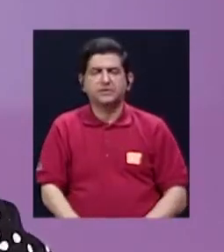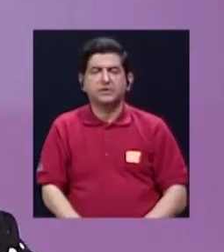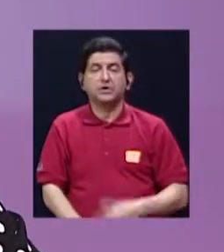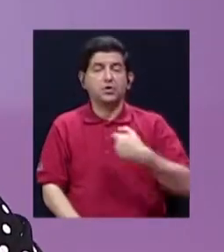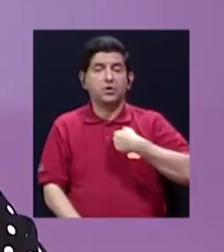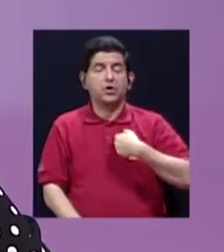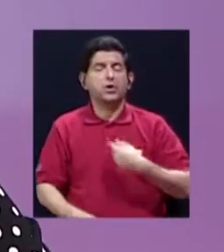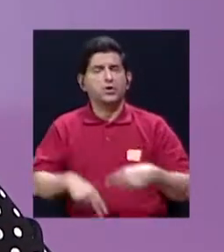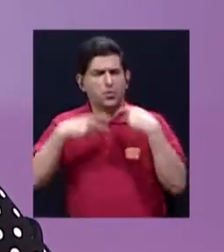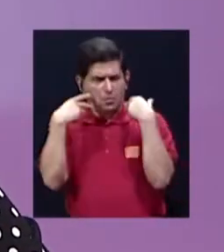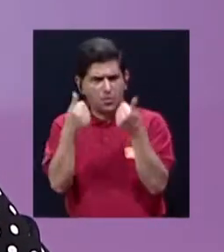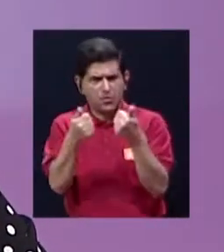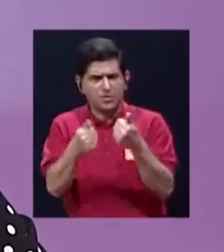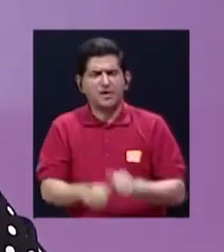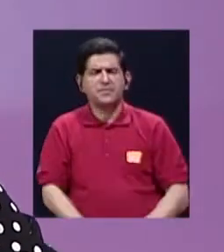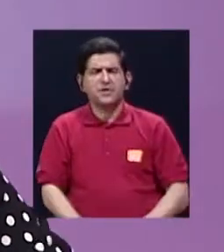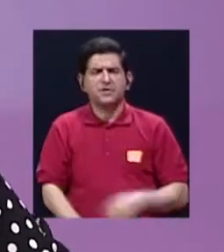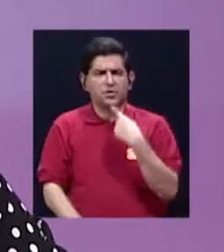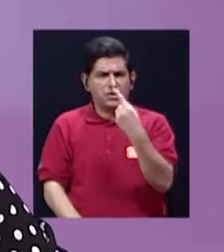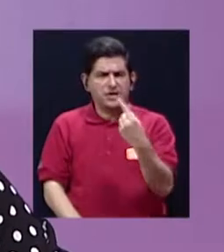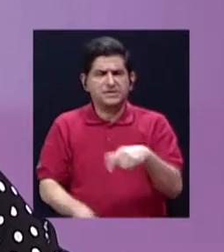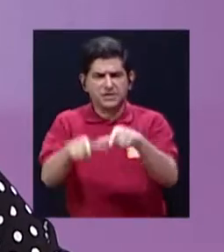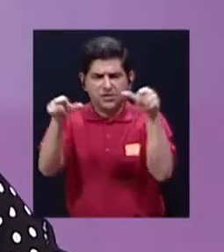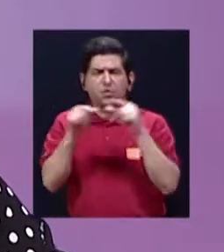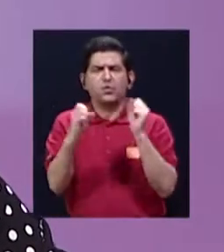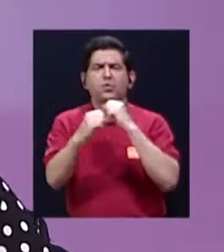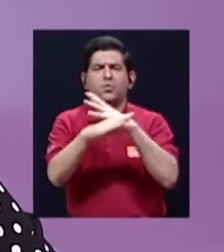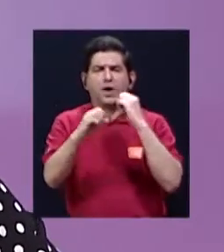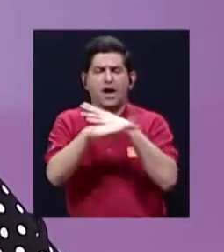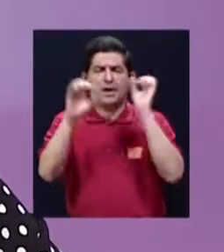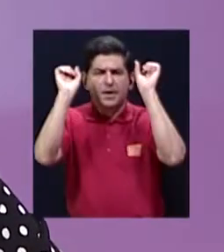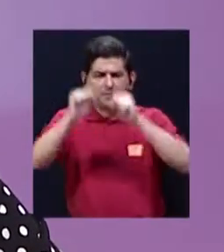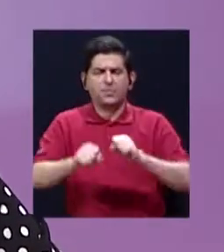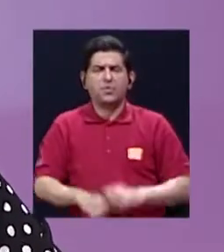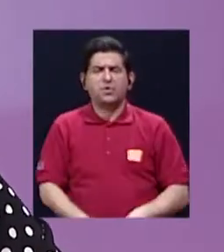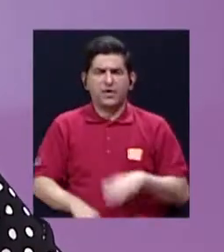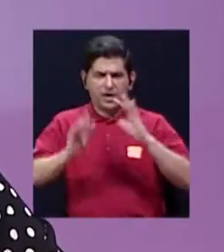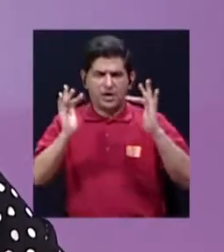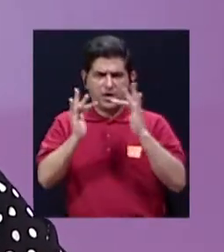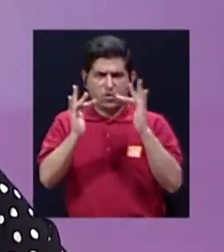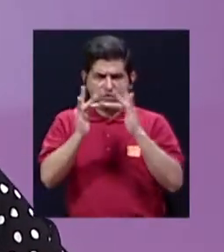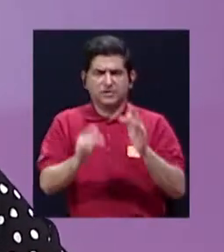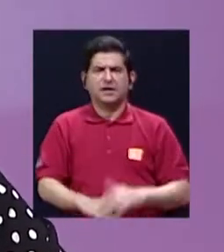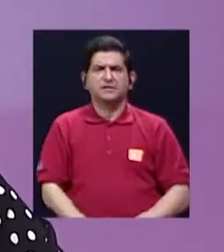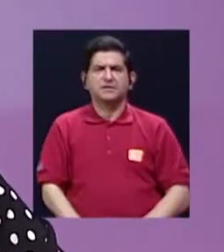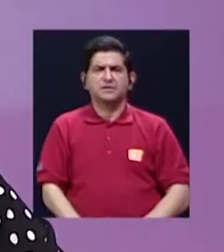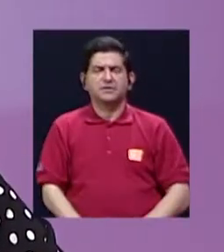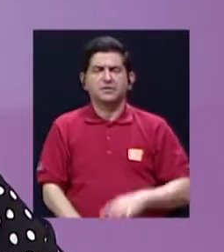les doy rápidamente una dirección de correo al que pueden escribir y es